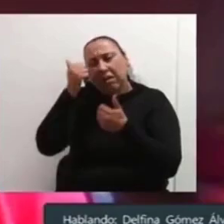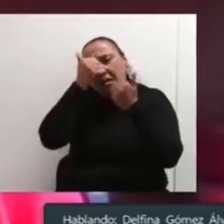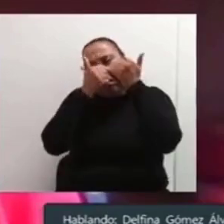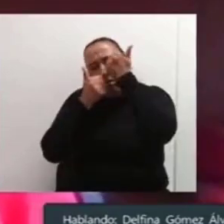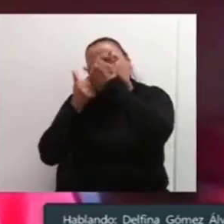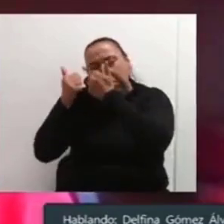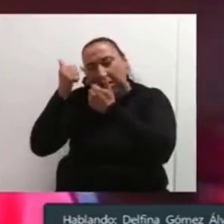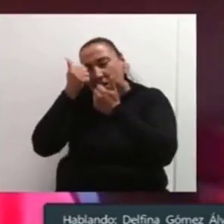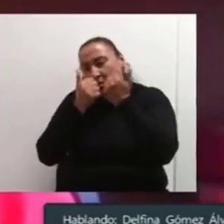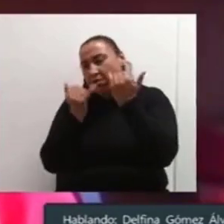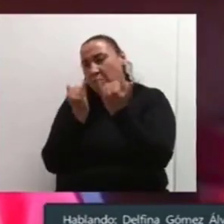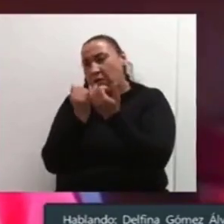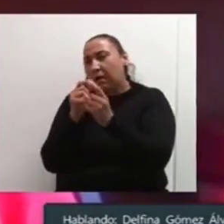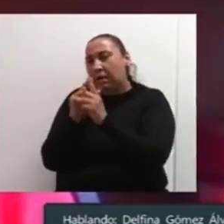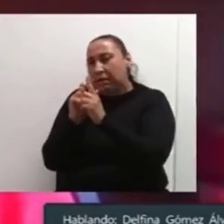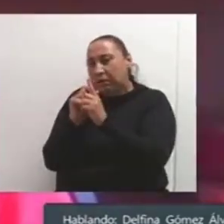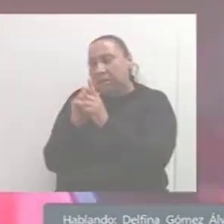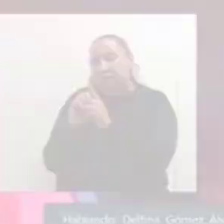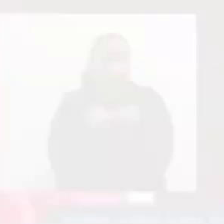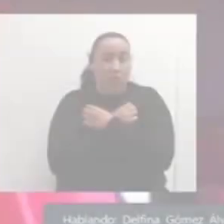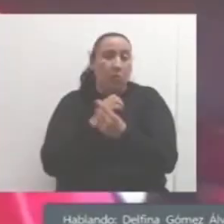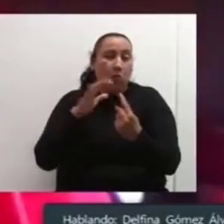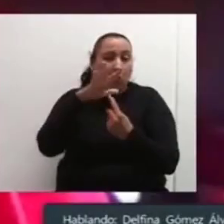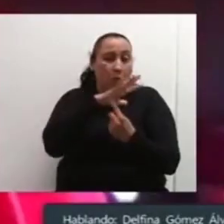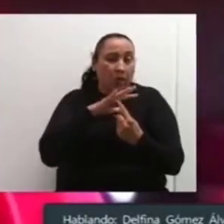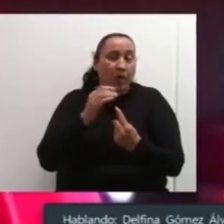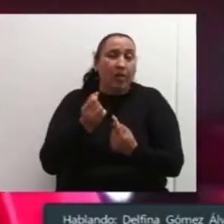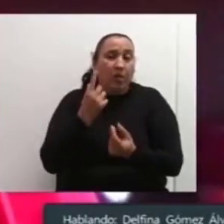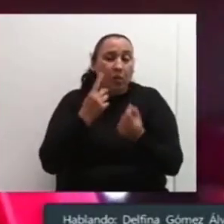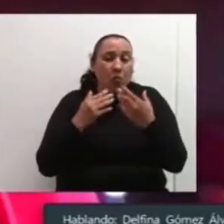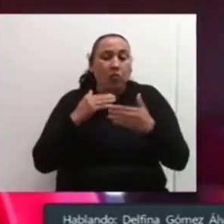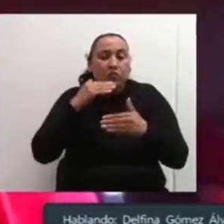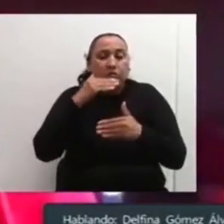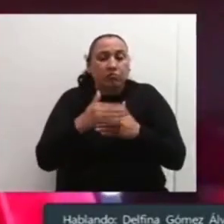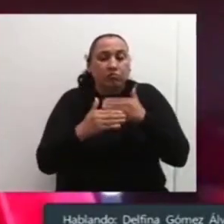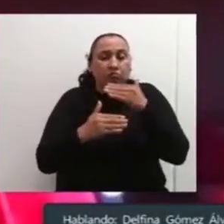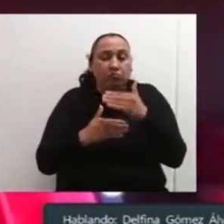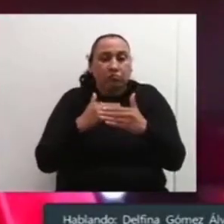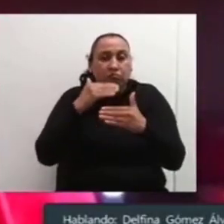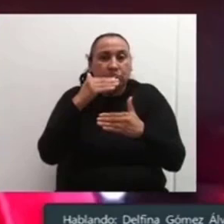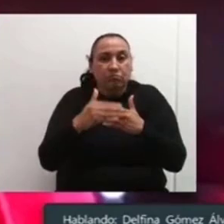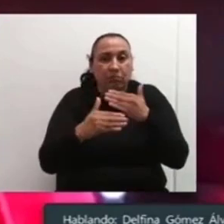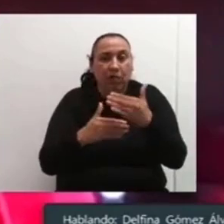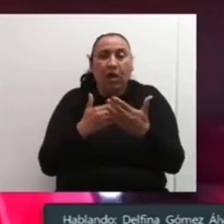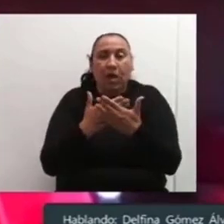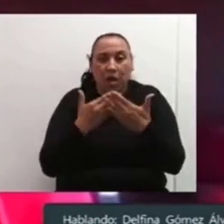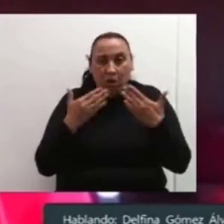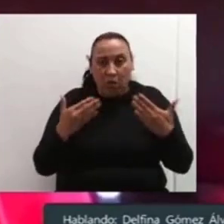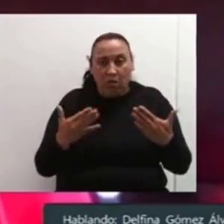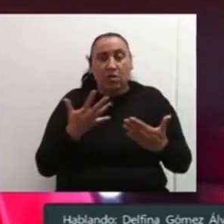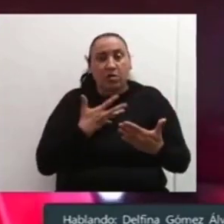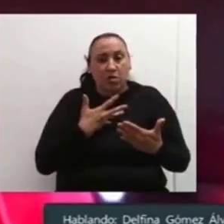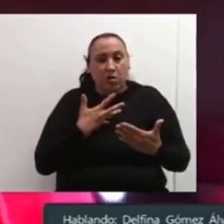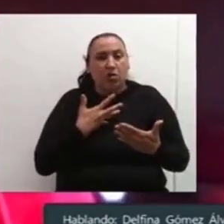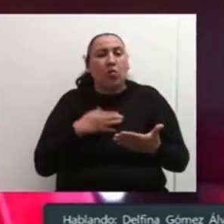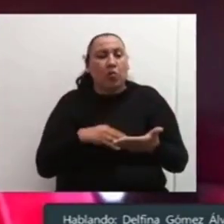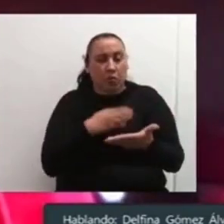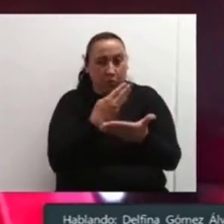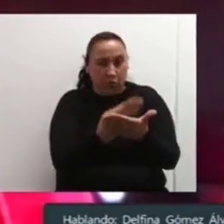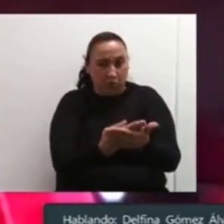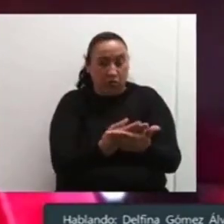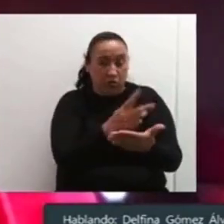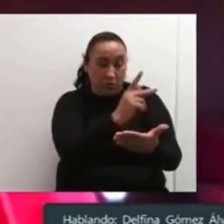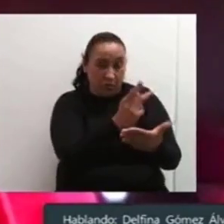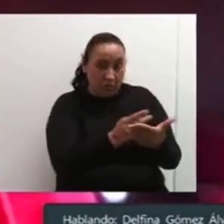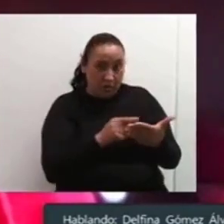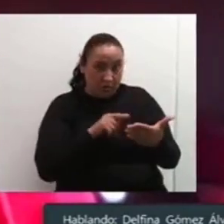pero lo que algo muy importante son las propuestas es un proceso ahora se presentó esa propuesta desde este